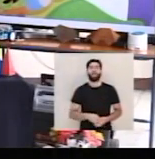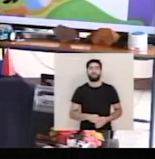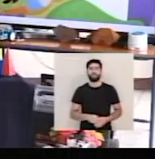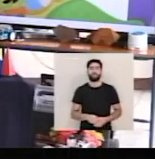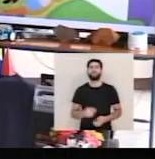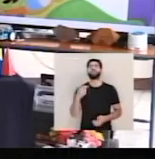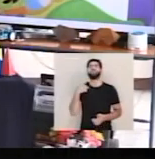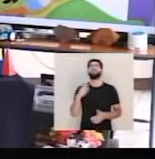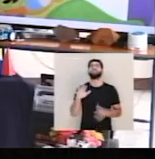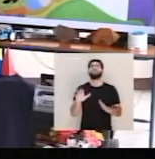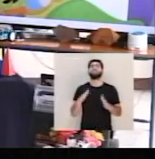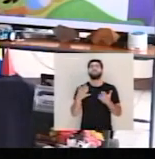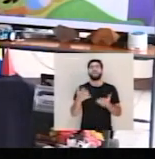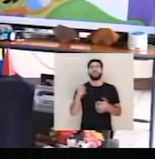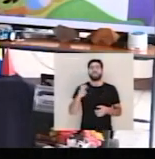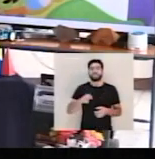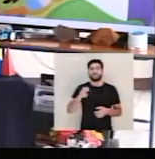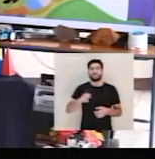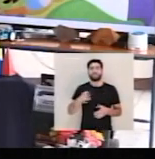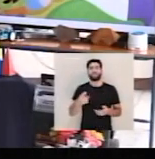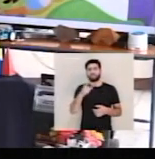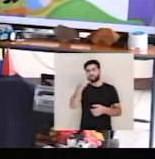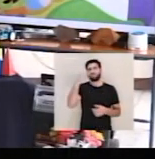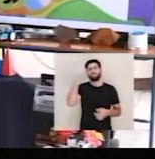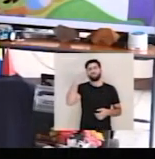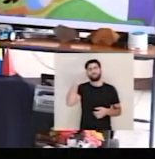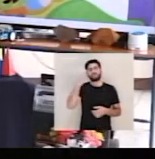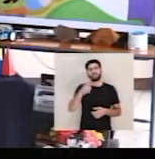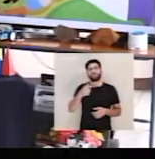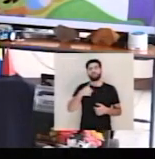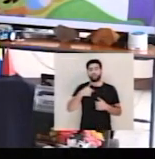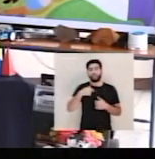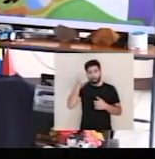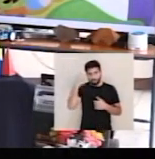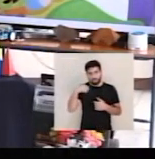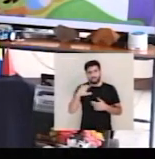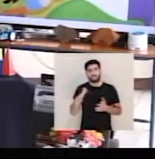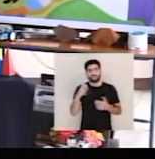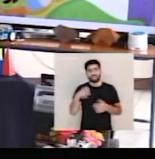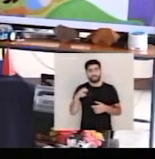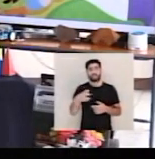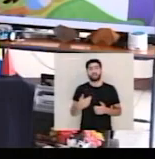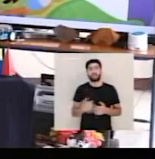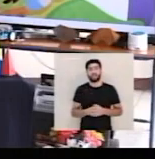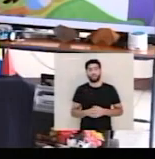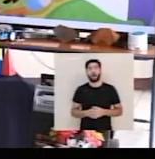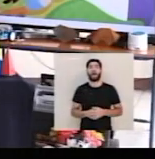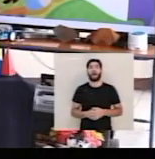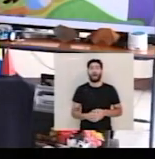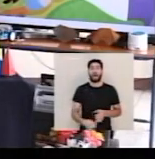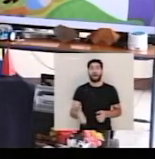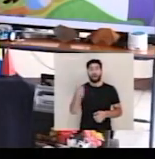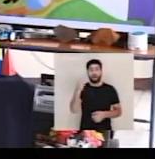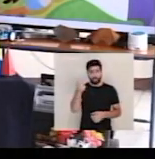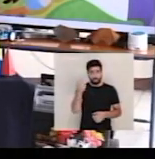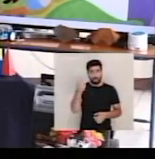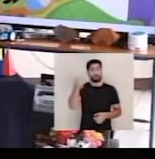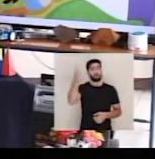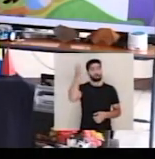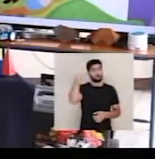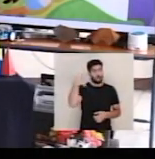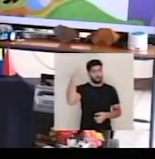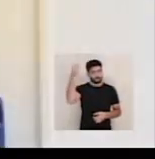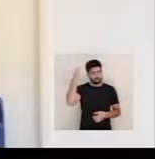qué necesito utilizar? A ver, pensemos en casita. Sí, necesito